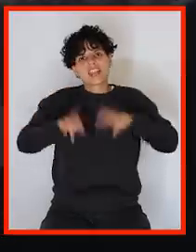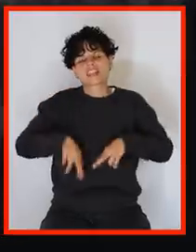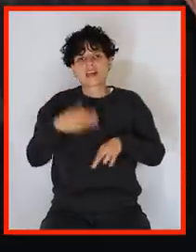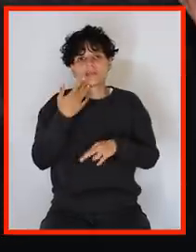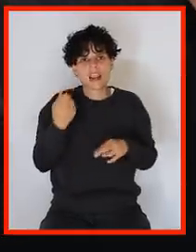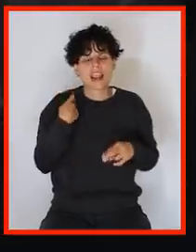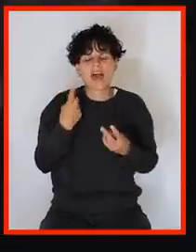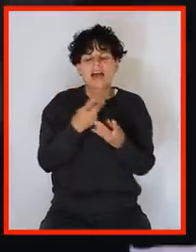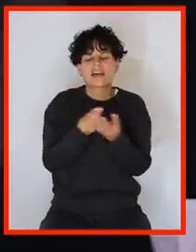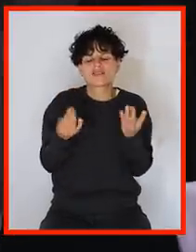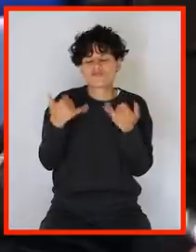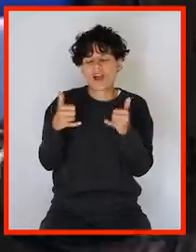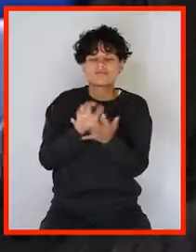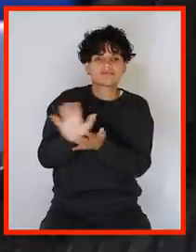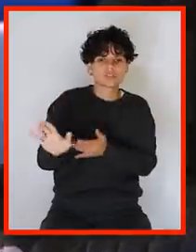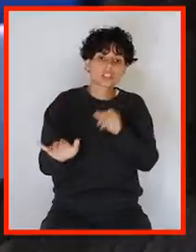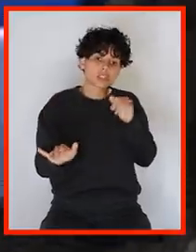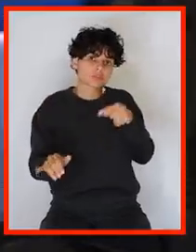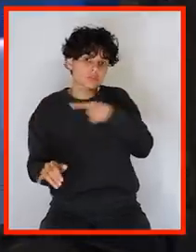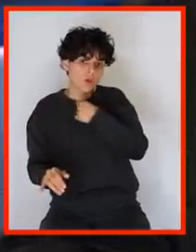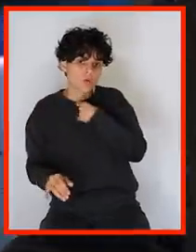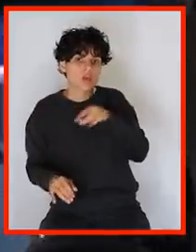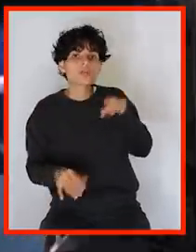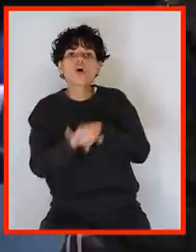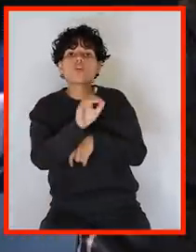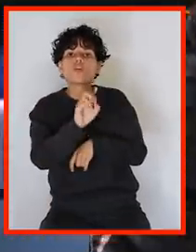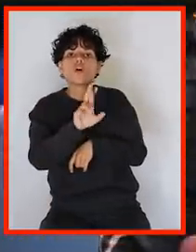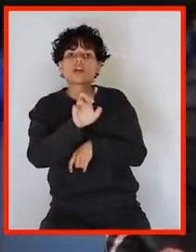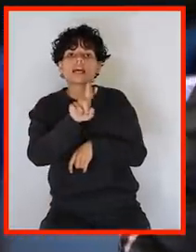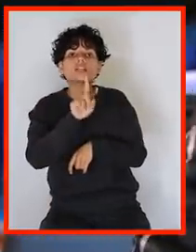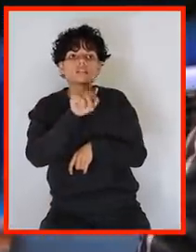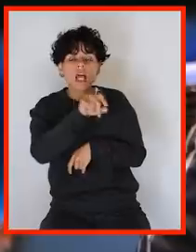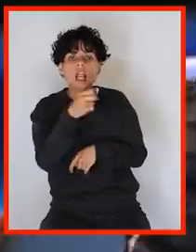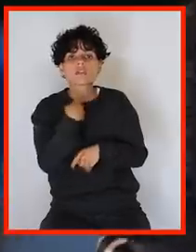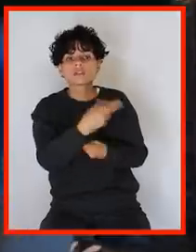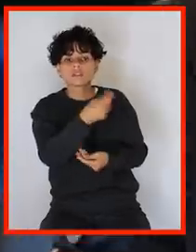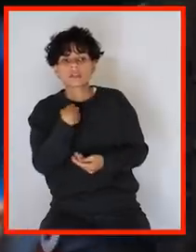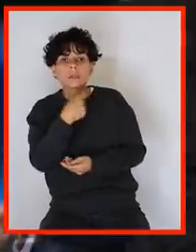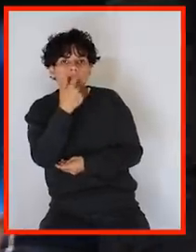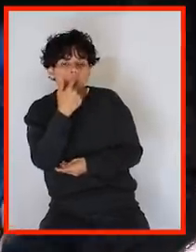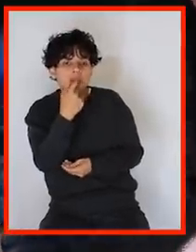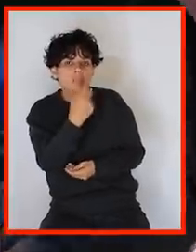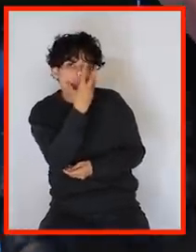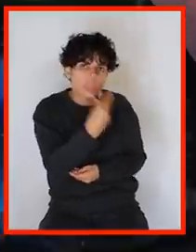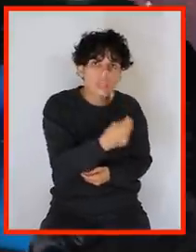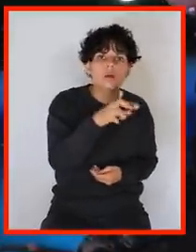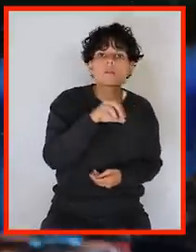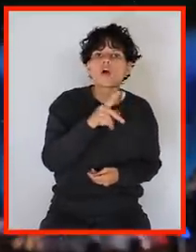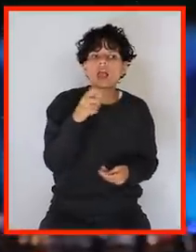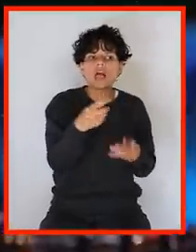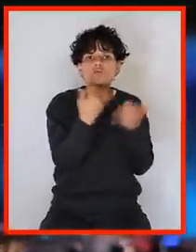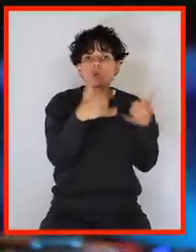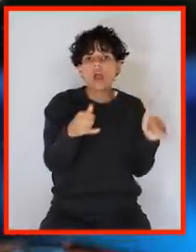Pero te gusta jugar, ¿no? Te gusta, te entretiene. Pero si él me metió el vice, pues, con el Forex. Me dijo un día, ay, podríamos